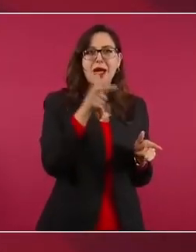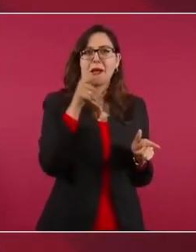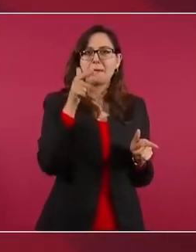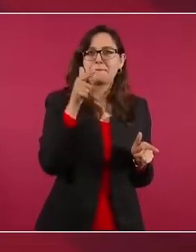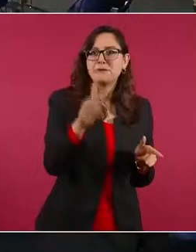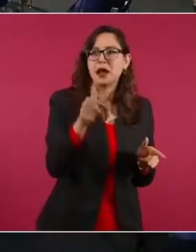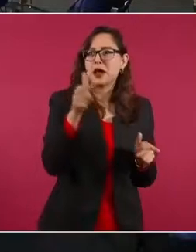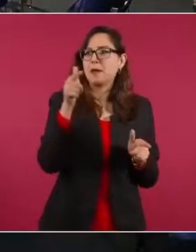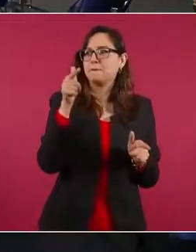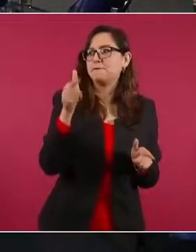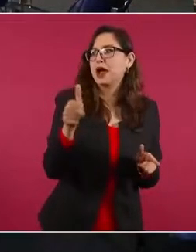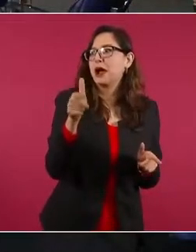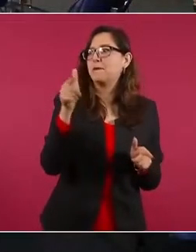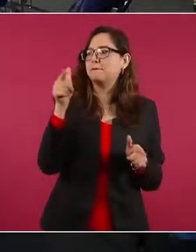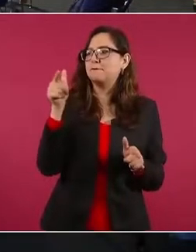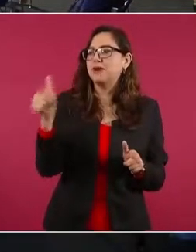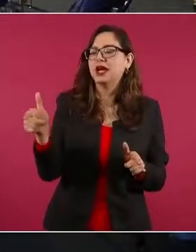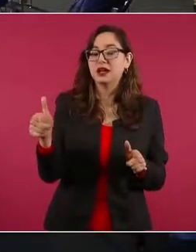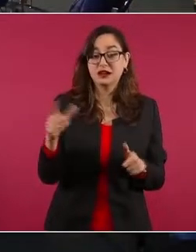no solo su actuación,